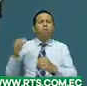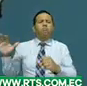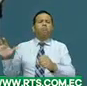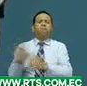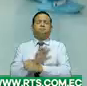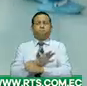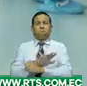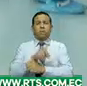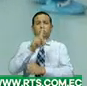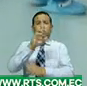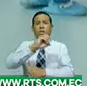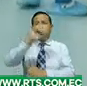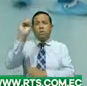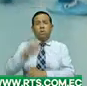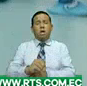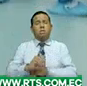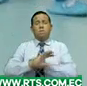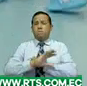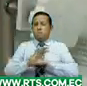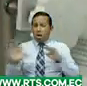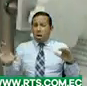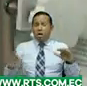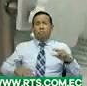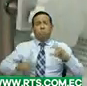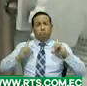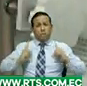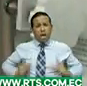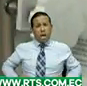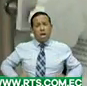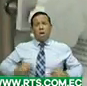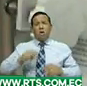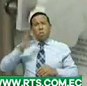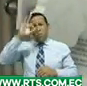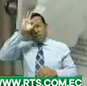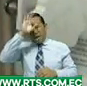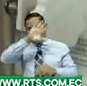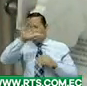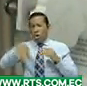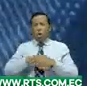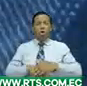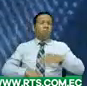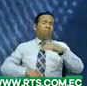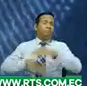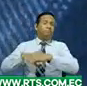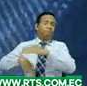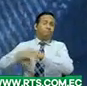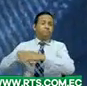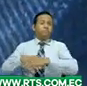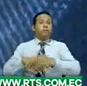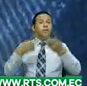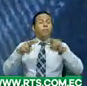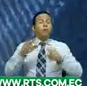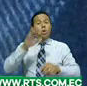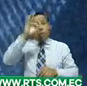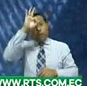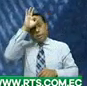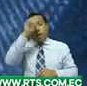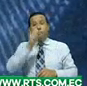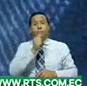Seguridad Social, del Ministerio de Salud Pública y del Hospital Luis Bernaza, mientras que en las clínicas privadas la ocupación de UCI es